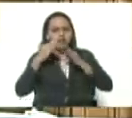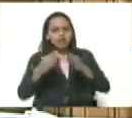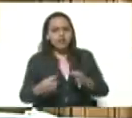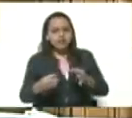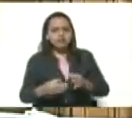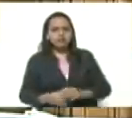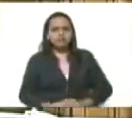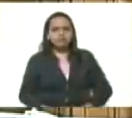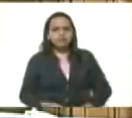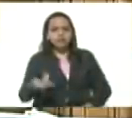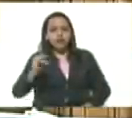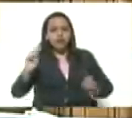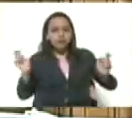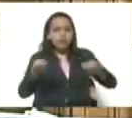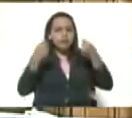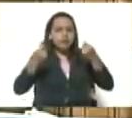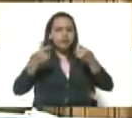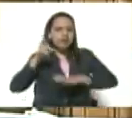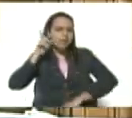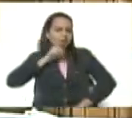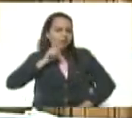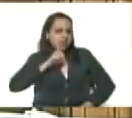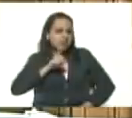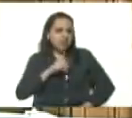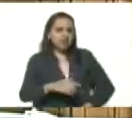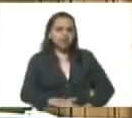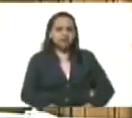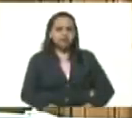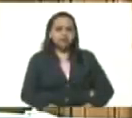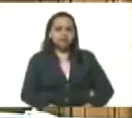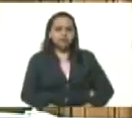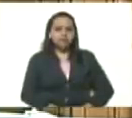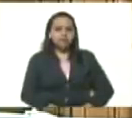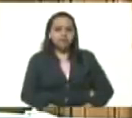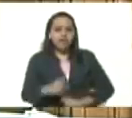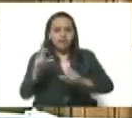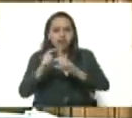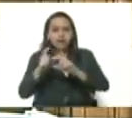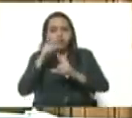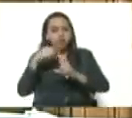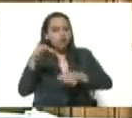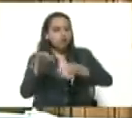levantan campañas sucias y críticas injustas